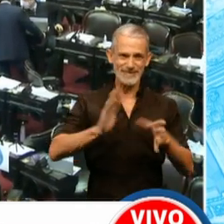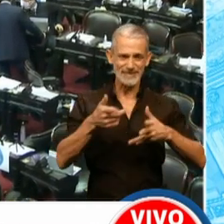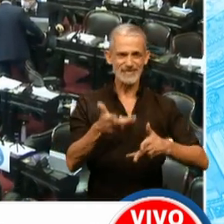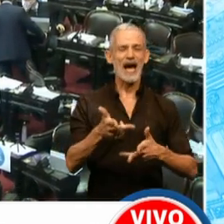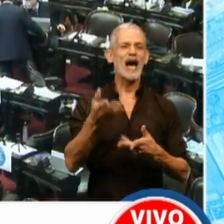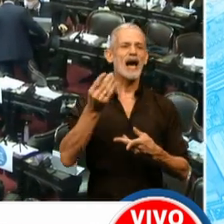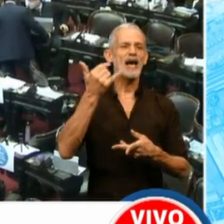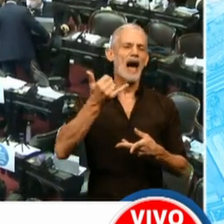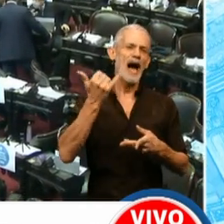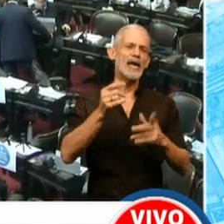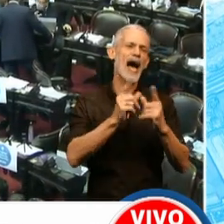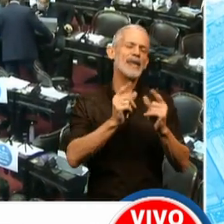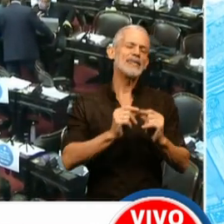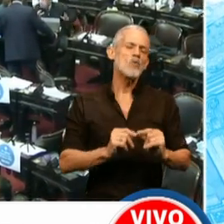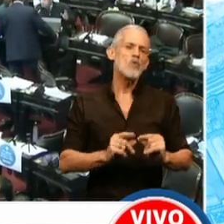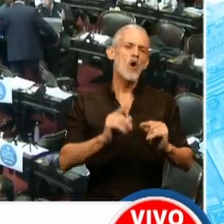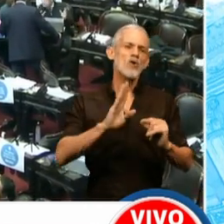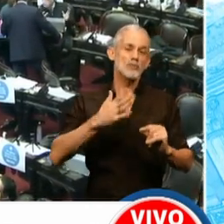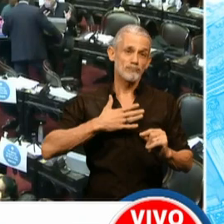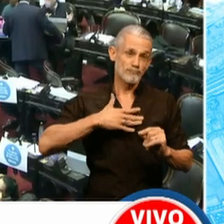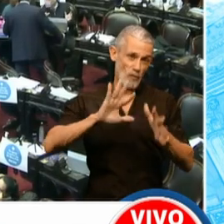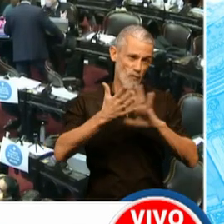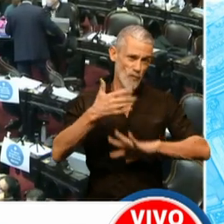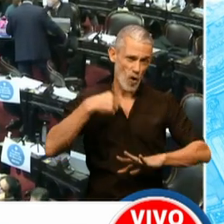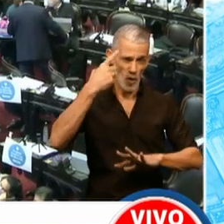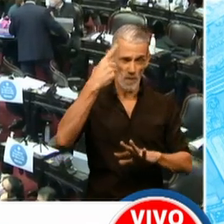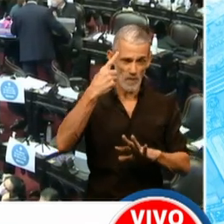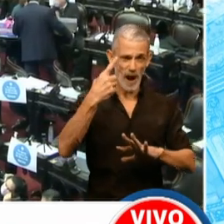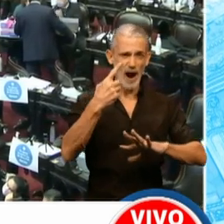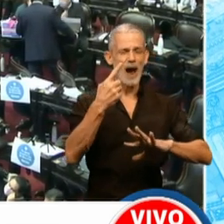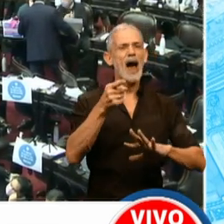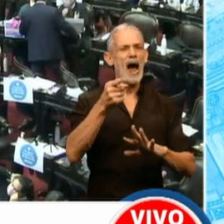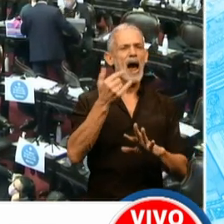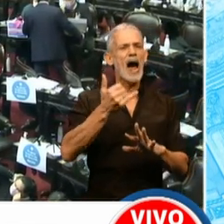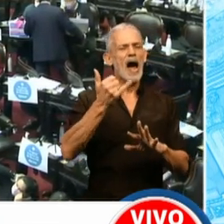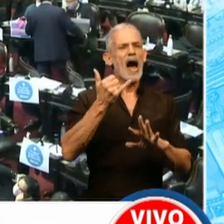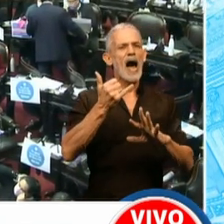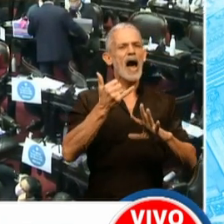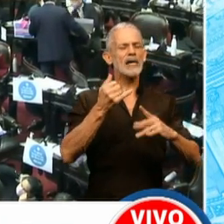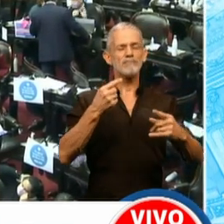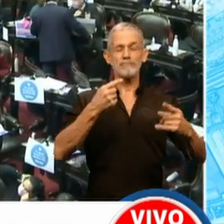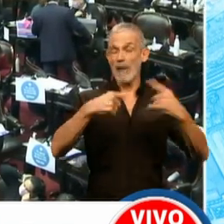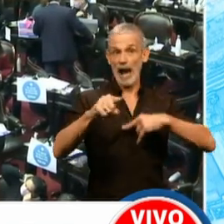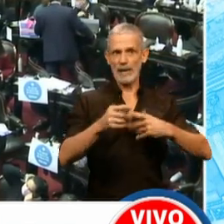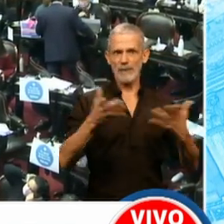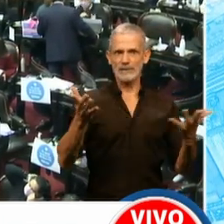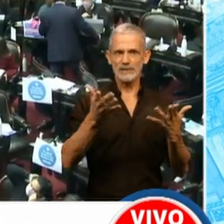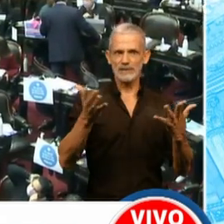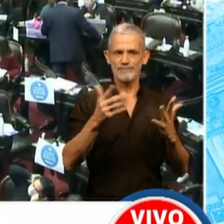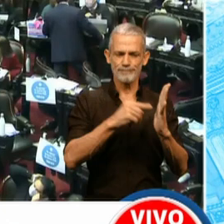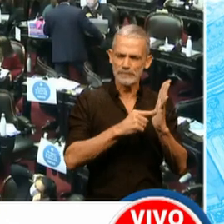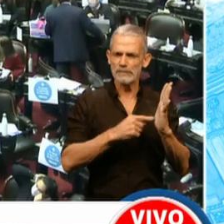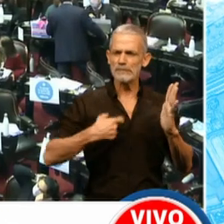son artículos que a nuestro modo de ver van a producir el efecto contrario y no